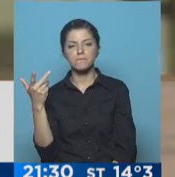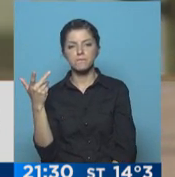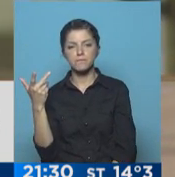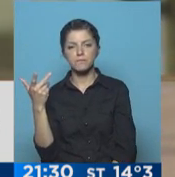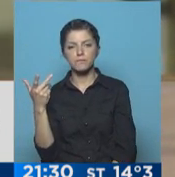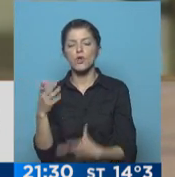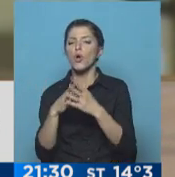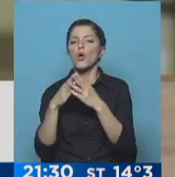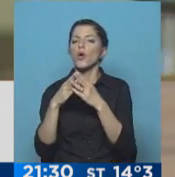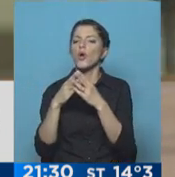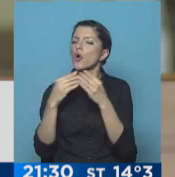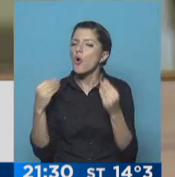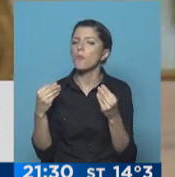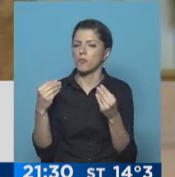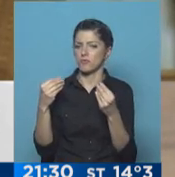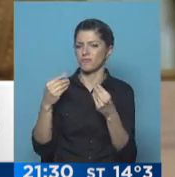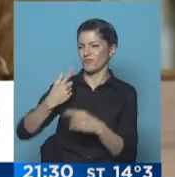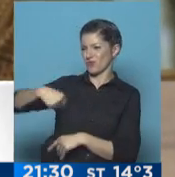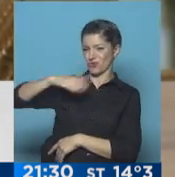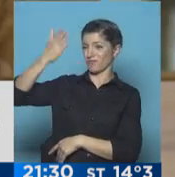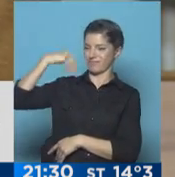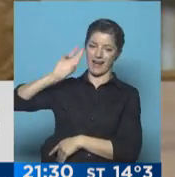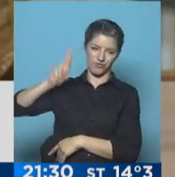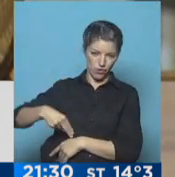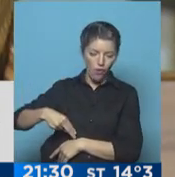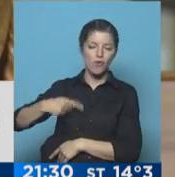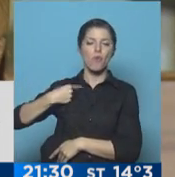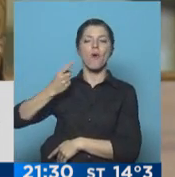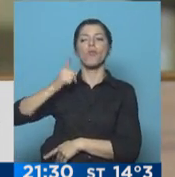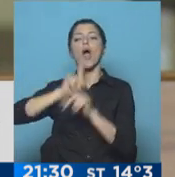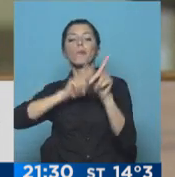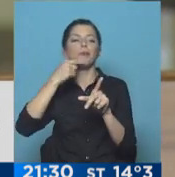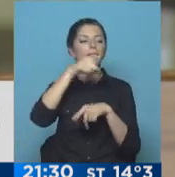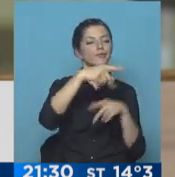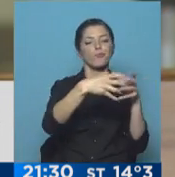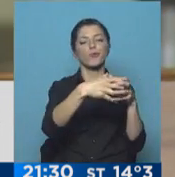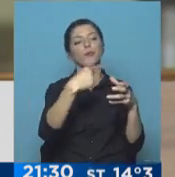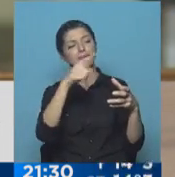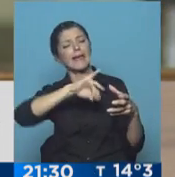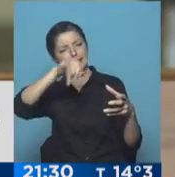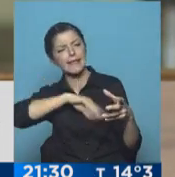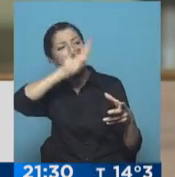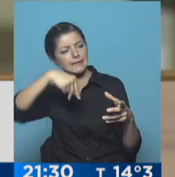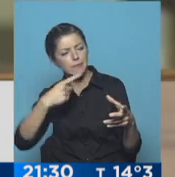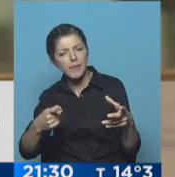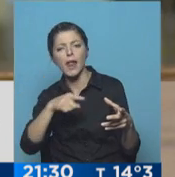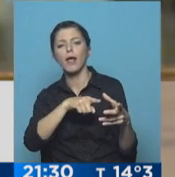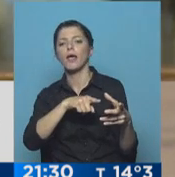en cómo tuvimos razón cuando los que decían que teníamos que acceder,